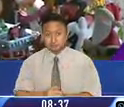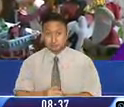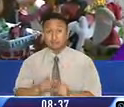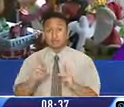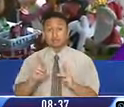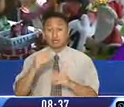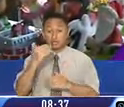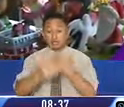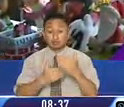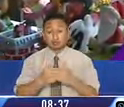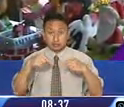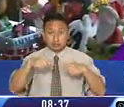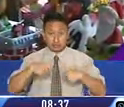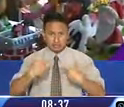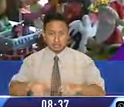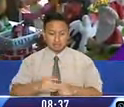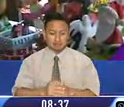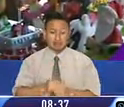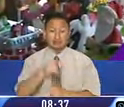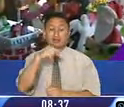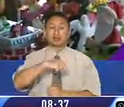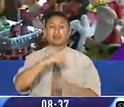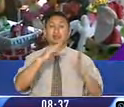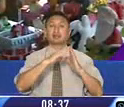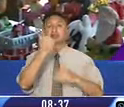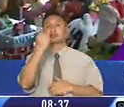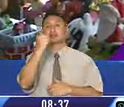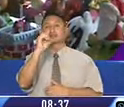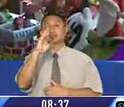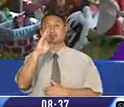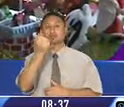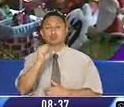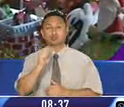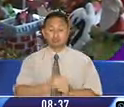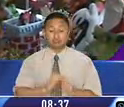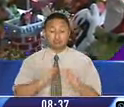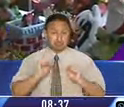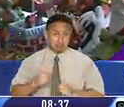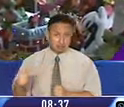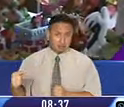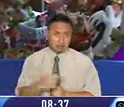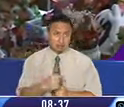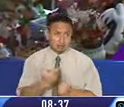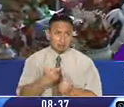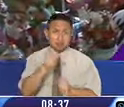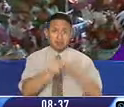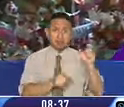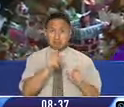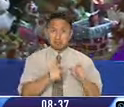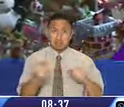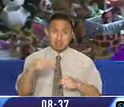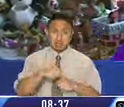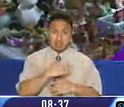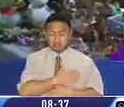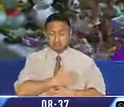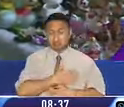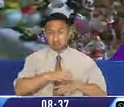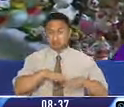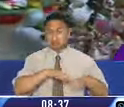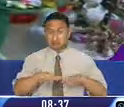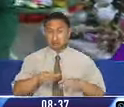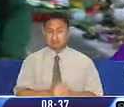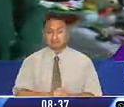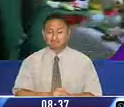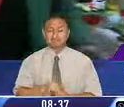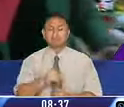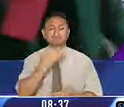podamos hacer permanente en ese centro de abasto y podamos generar esa opción a la ciudadanía para que pueda disfrutar de esas actividades. Muchísimas